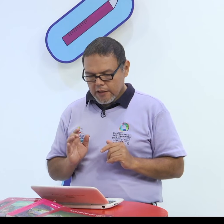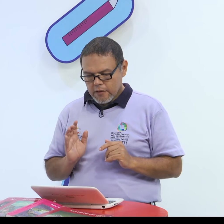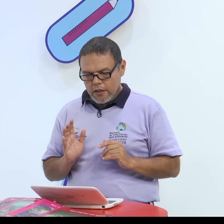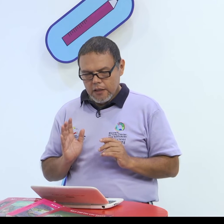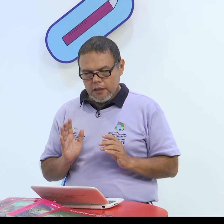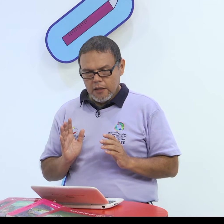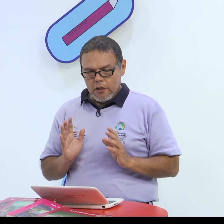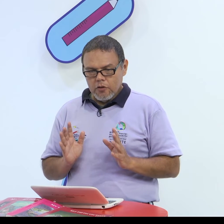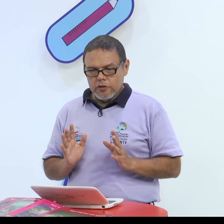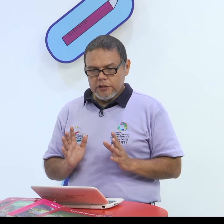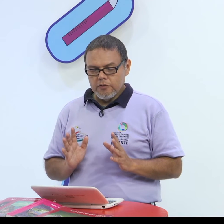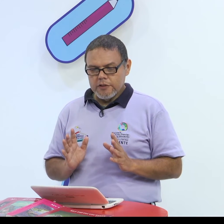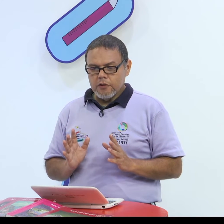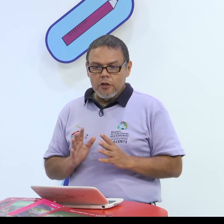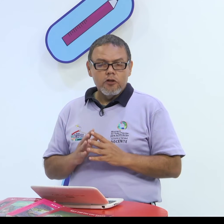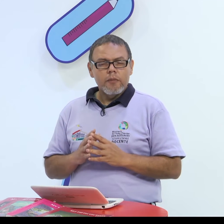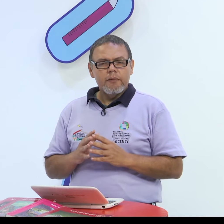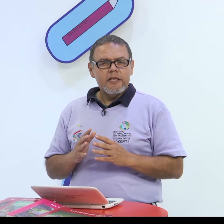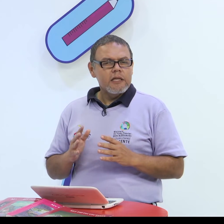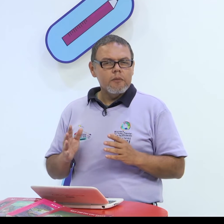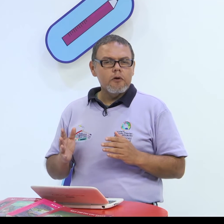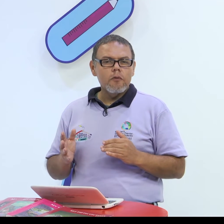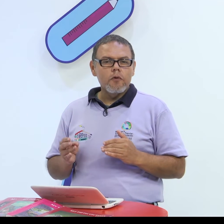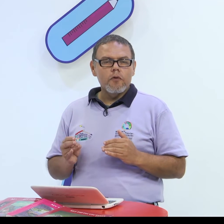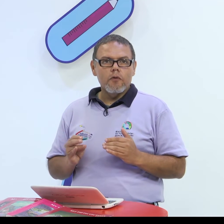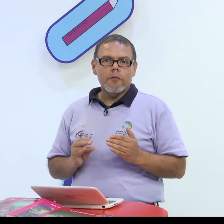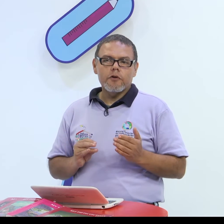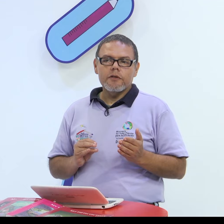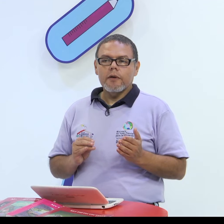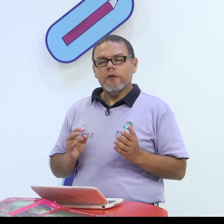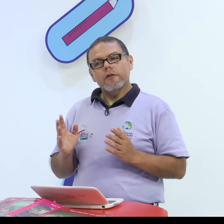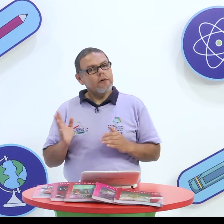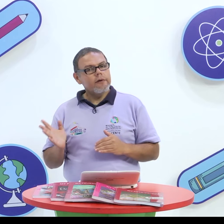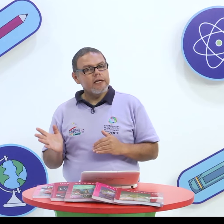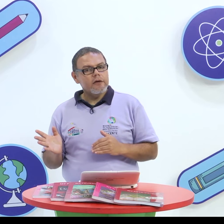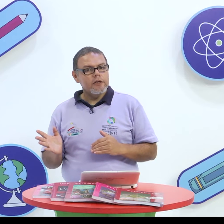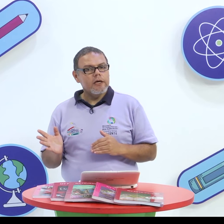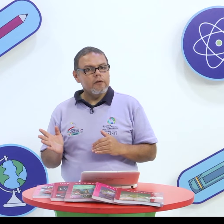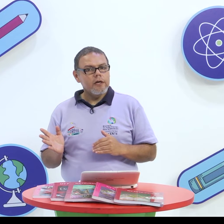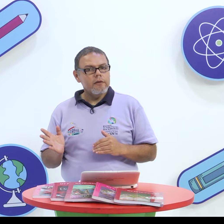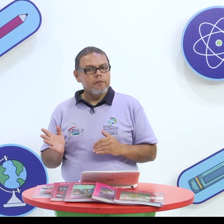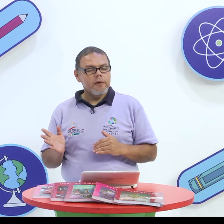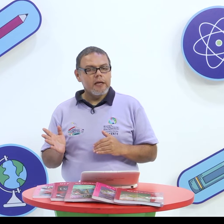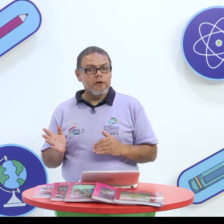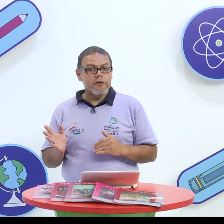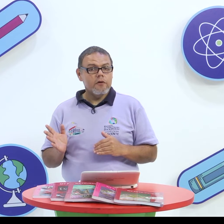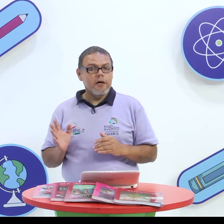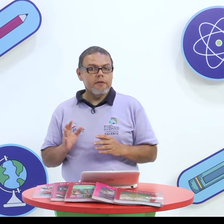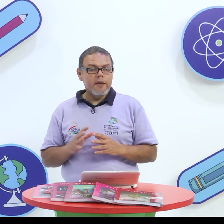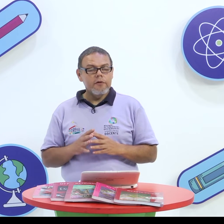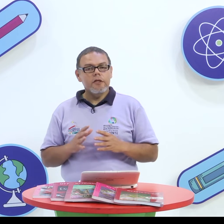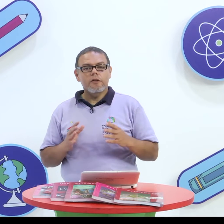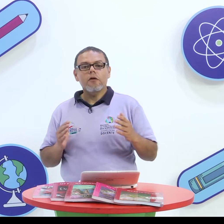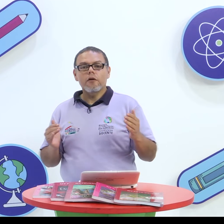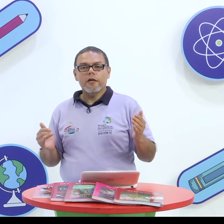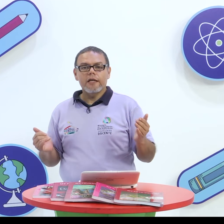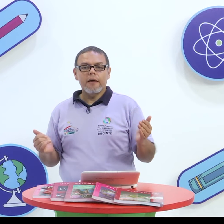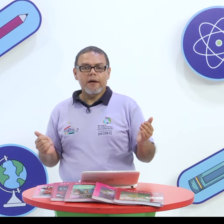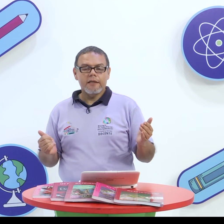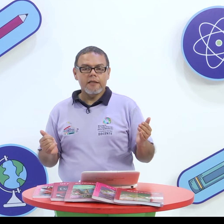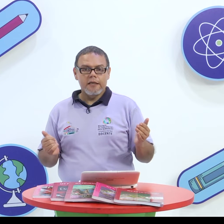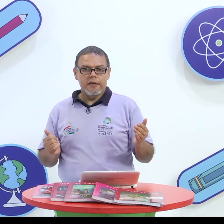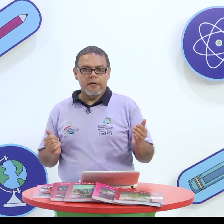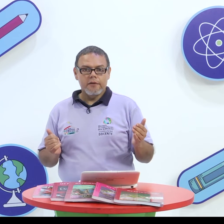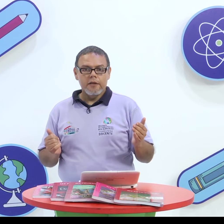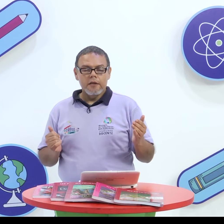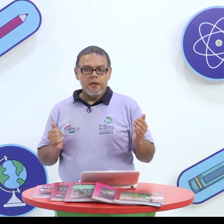Tenemos que estar conociendo eso. Normalmente tenemos como un aproximado de 9 categorías, ¿ok? Para lo que son los adverbios dentro de lo que es la